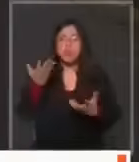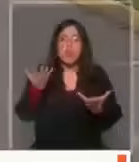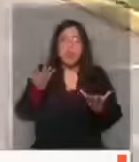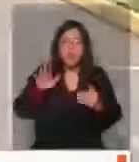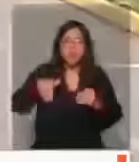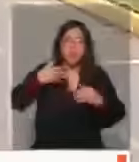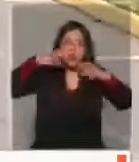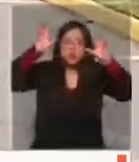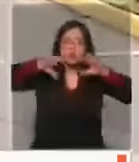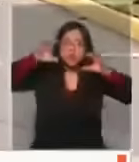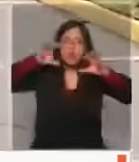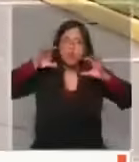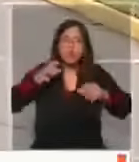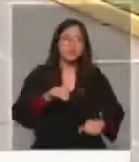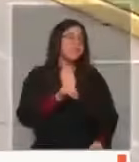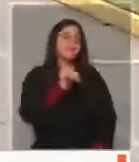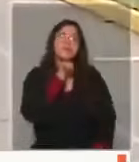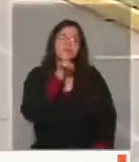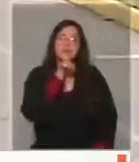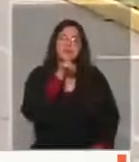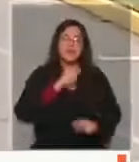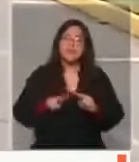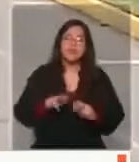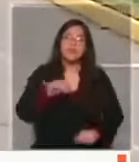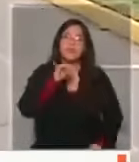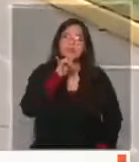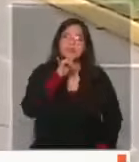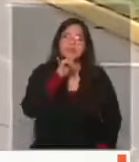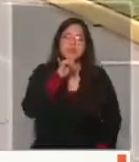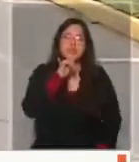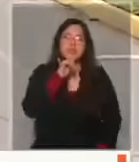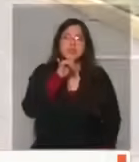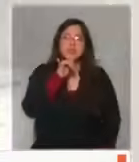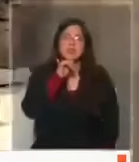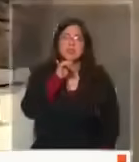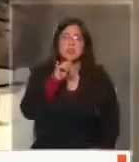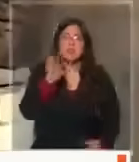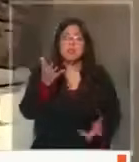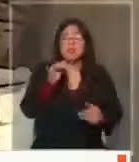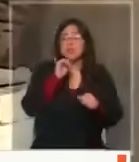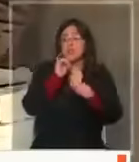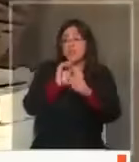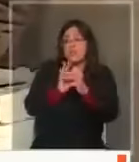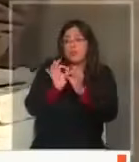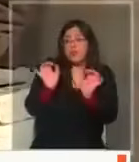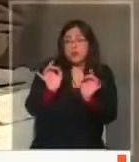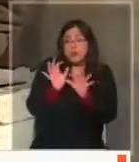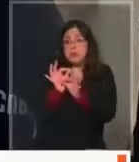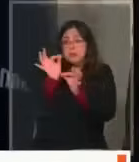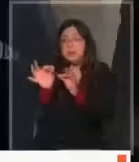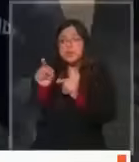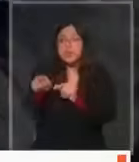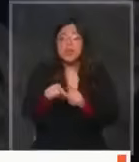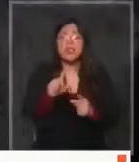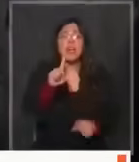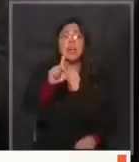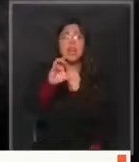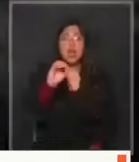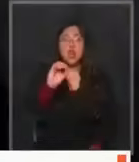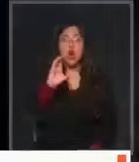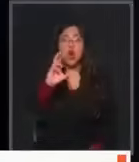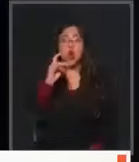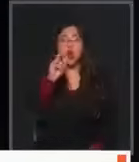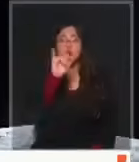lluvias. No sé qué hacer. Dejarlo para allá en la plaza, que no se inunda para allá. Lo Cruzat es uno de los 22 puntos críticos